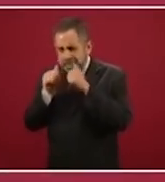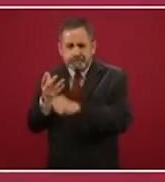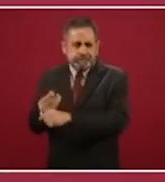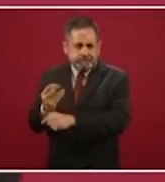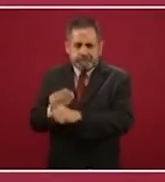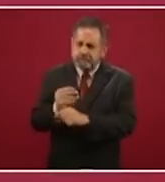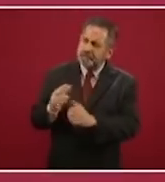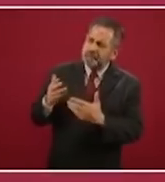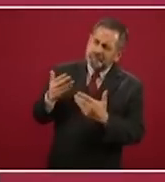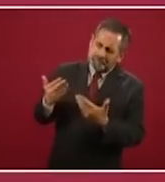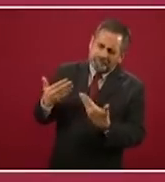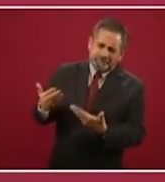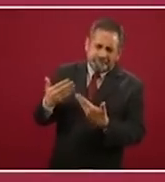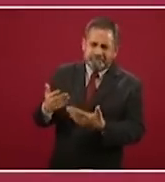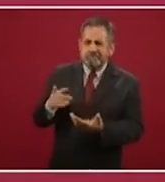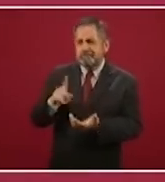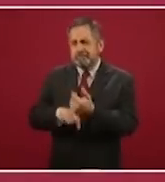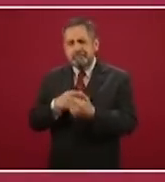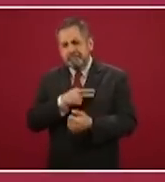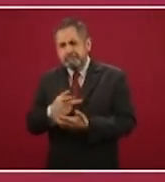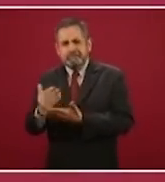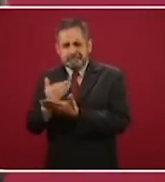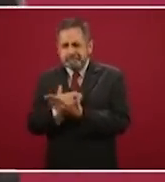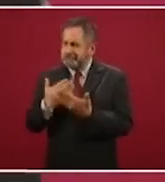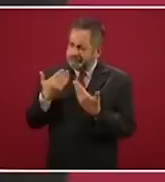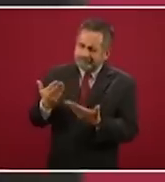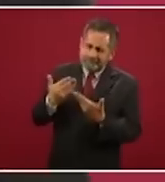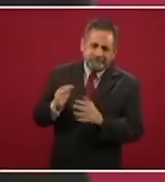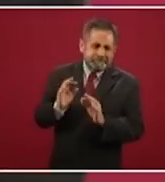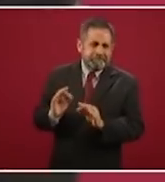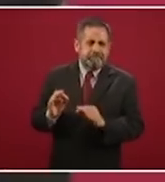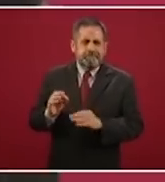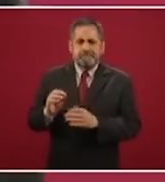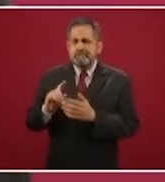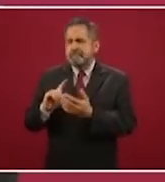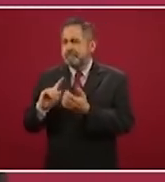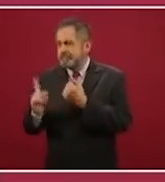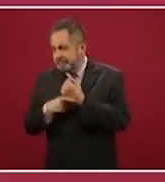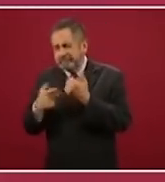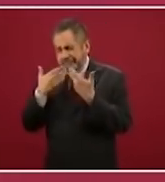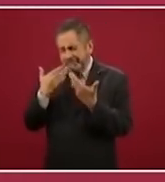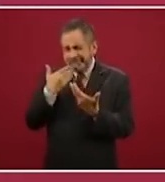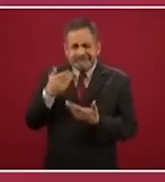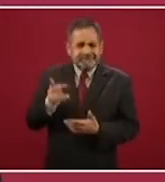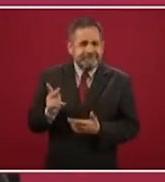bien que no haya pobreza, sí está bien